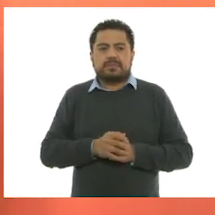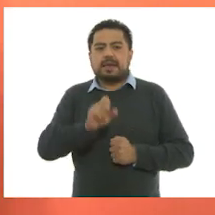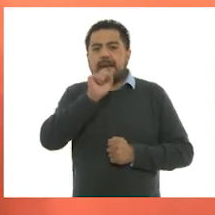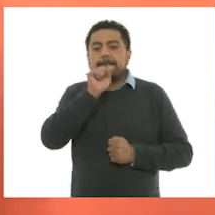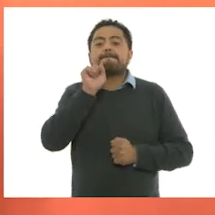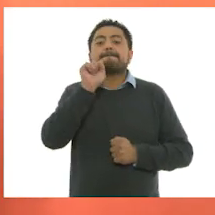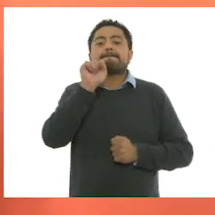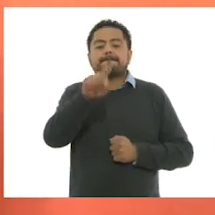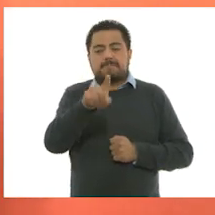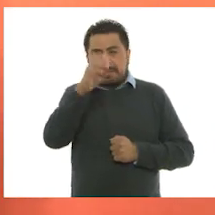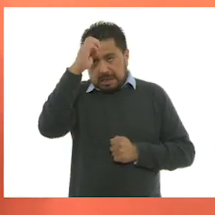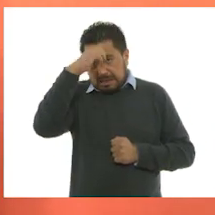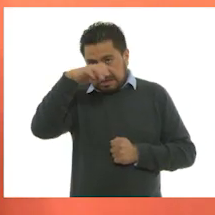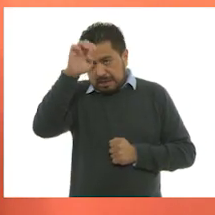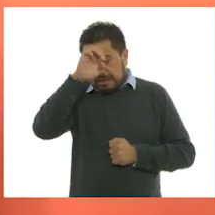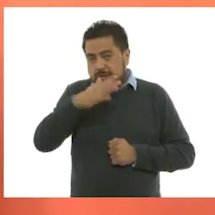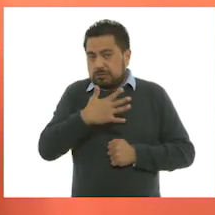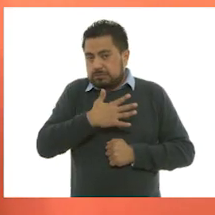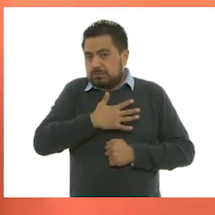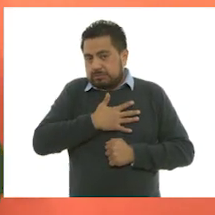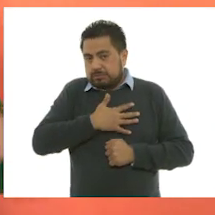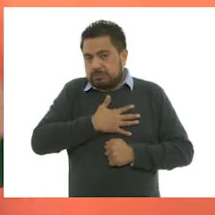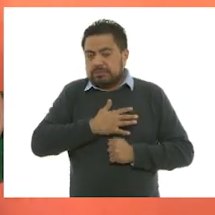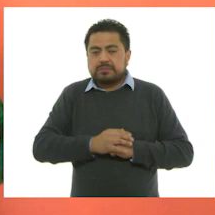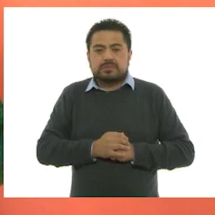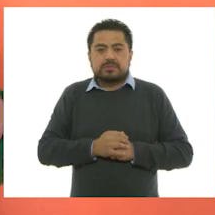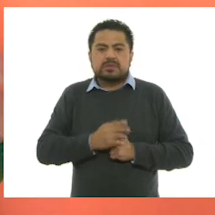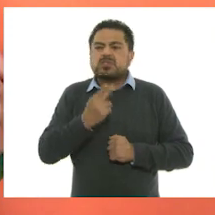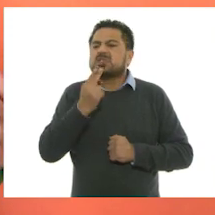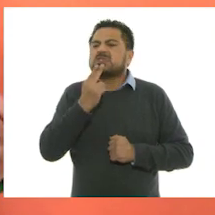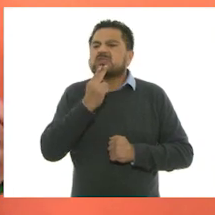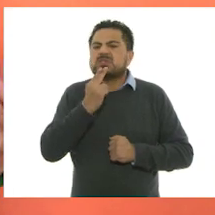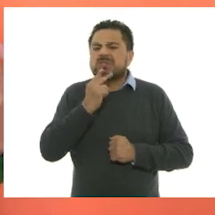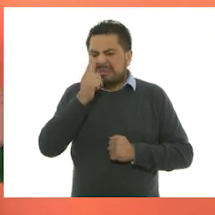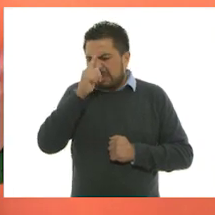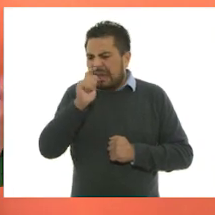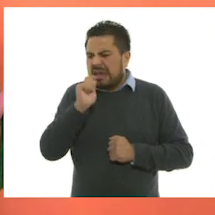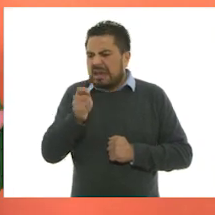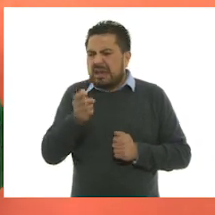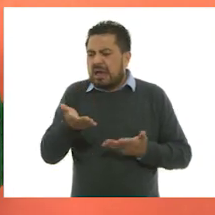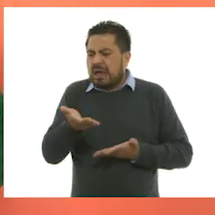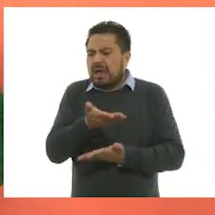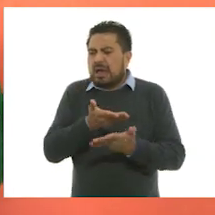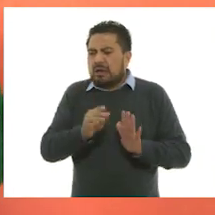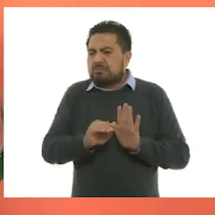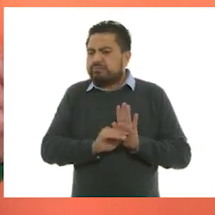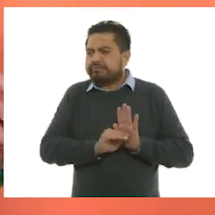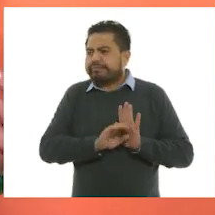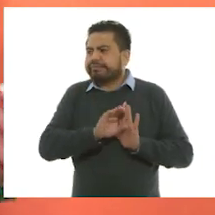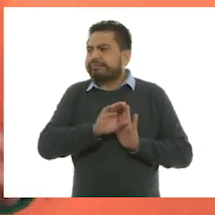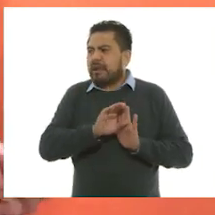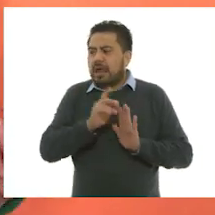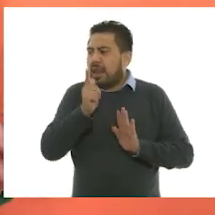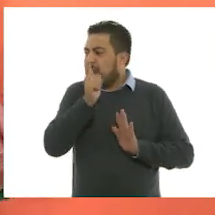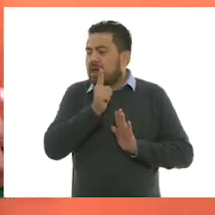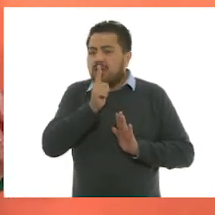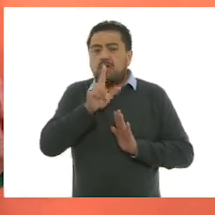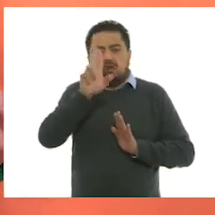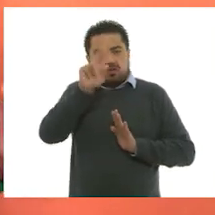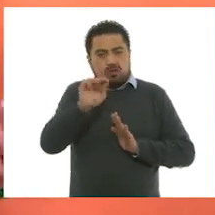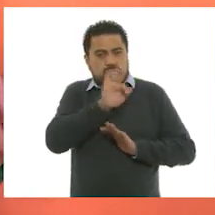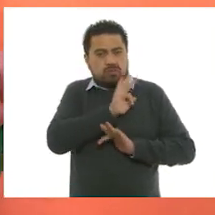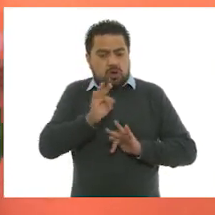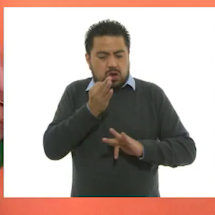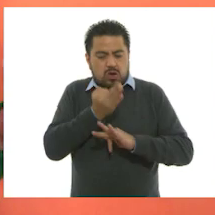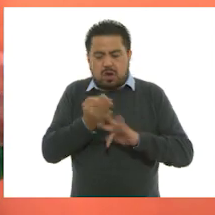También esta experiencia sirvió para enriquecer su lenguaje, que no podríamos